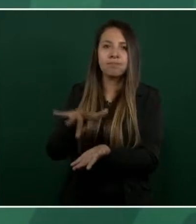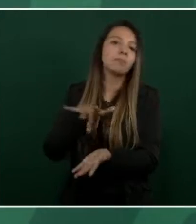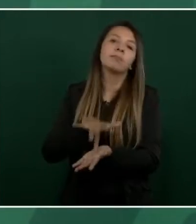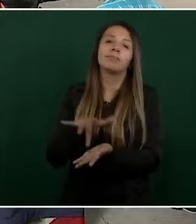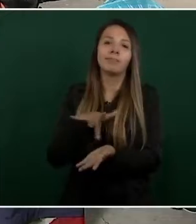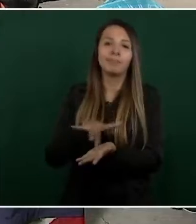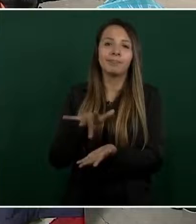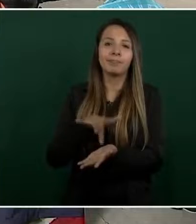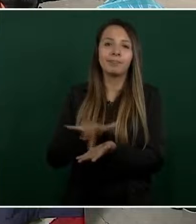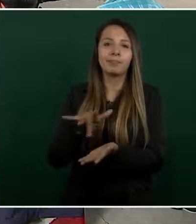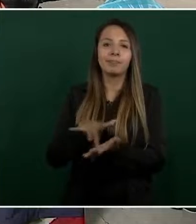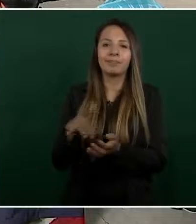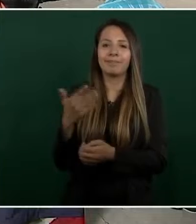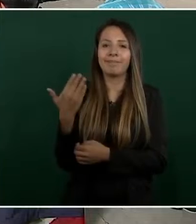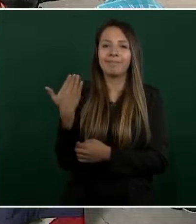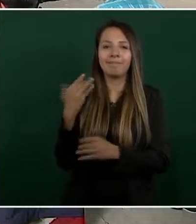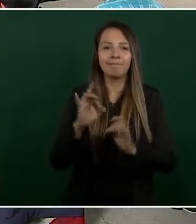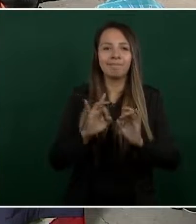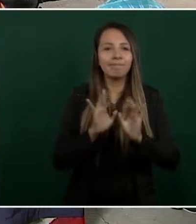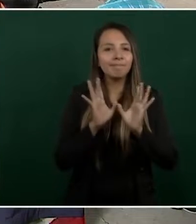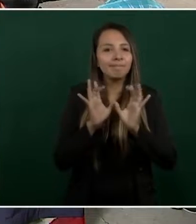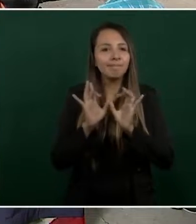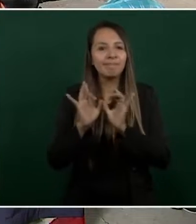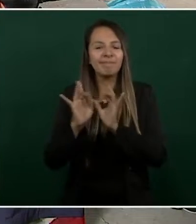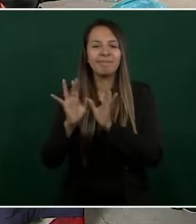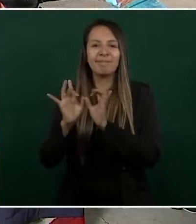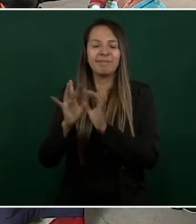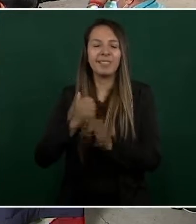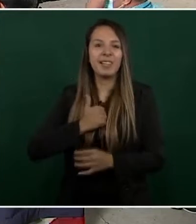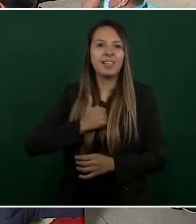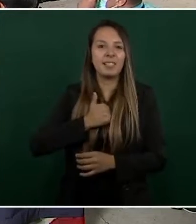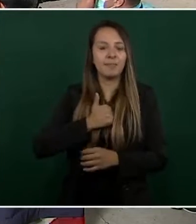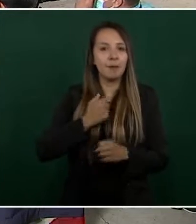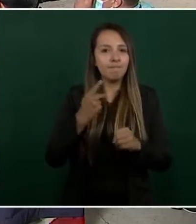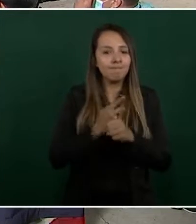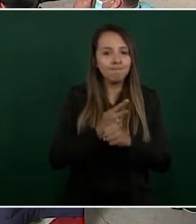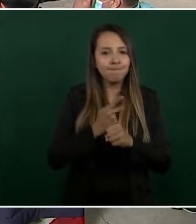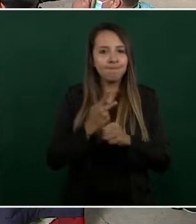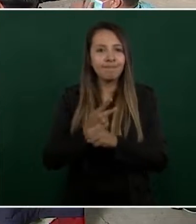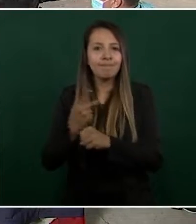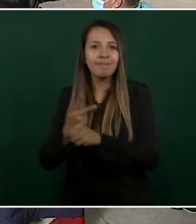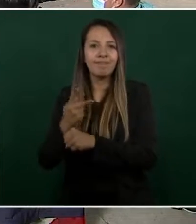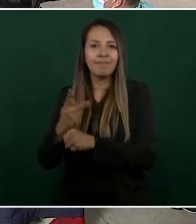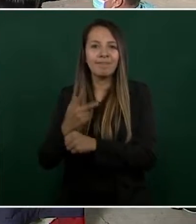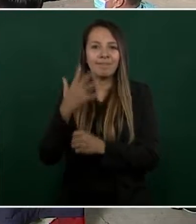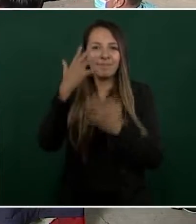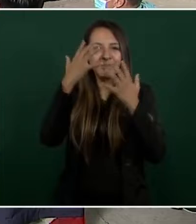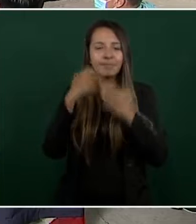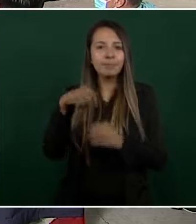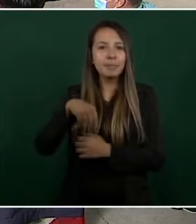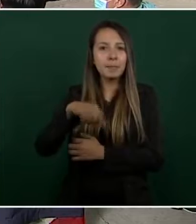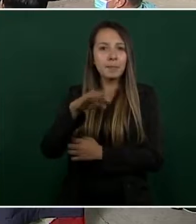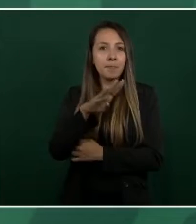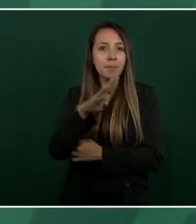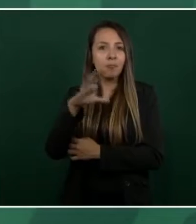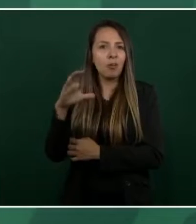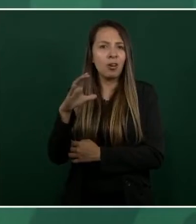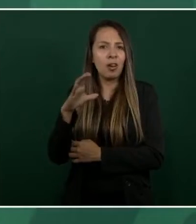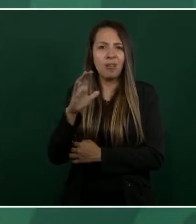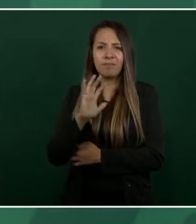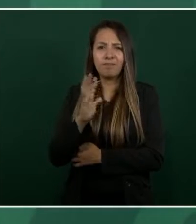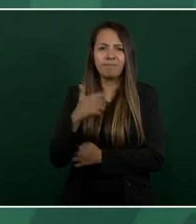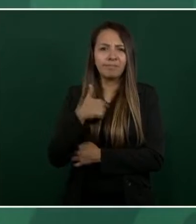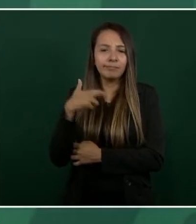se presentaron estos hechos lamentables en Baja California, de inmediato